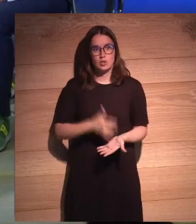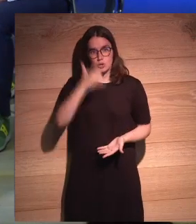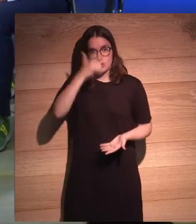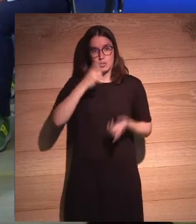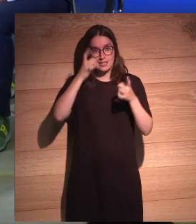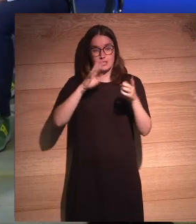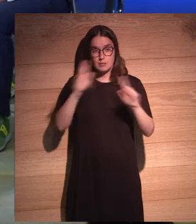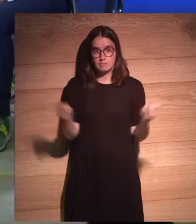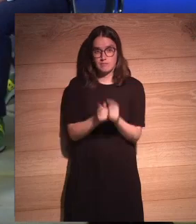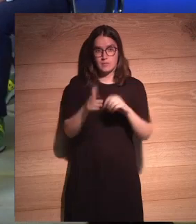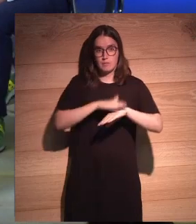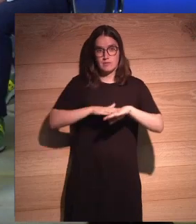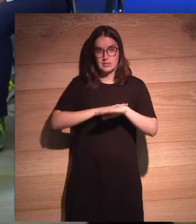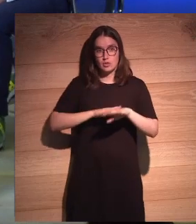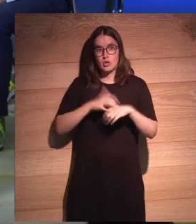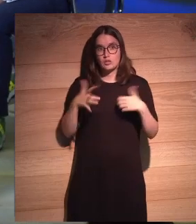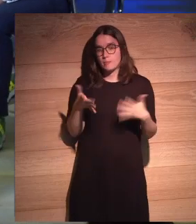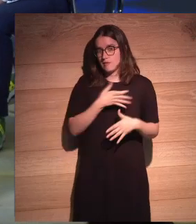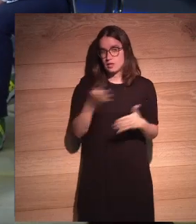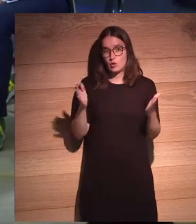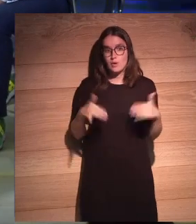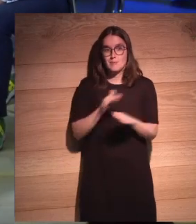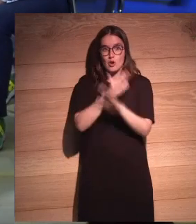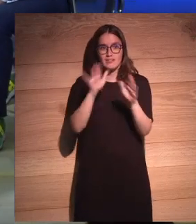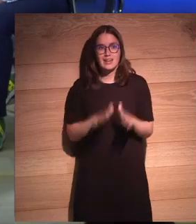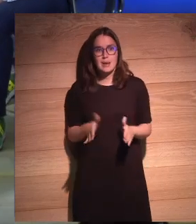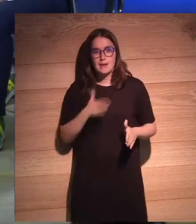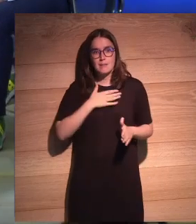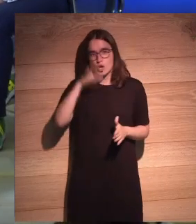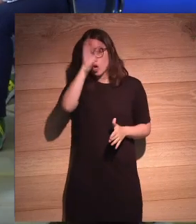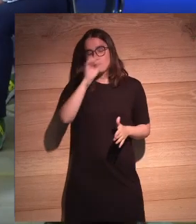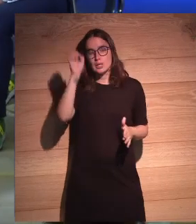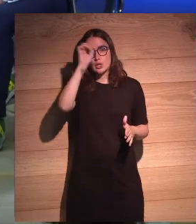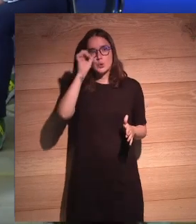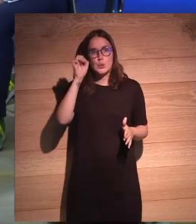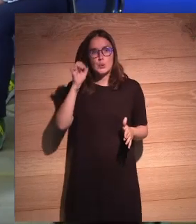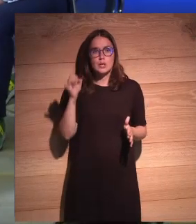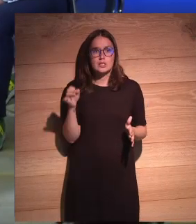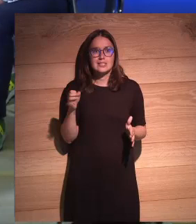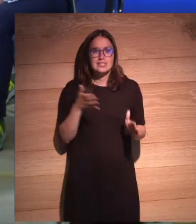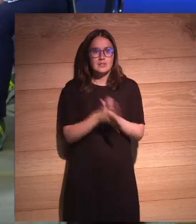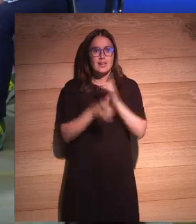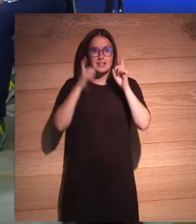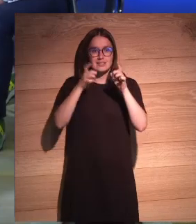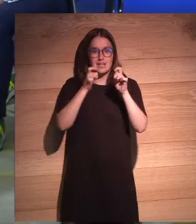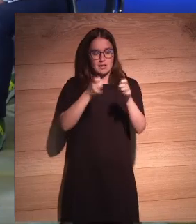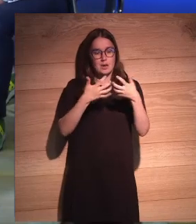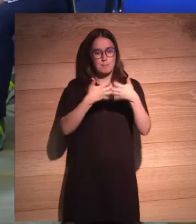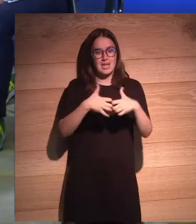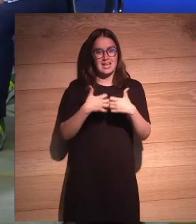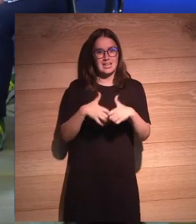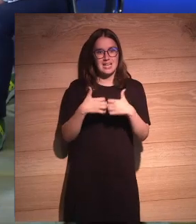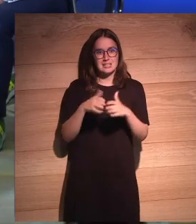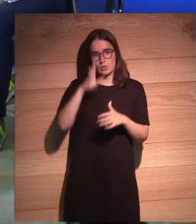intentar resumirlo muy básico, entonces evidentemente no es perfecto, pero al final para mí es intentar dotar a las